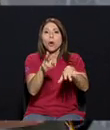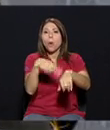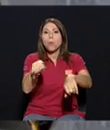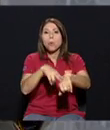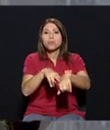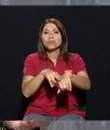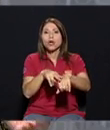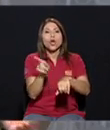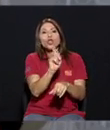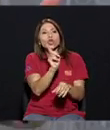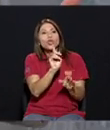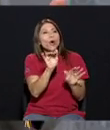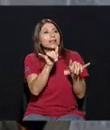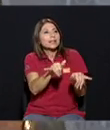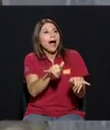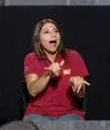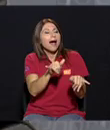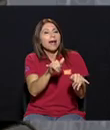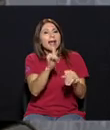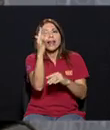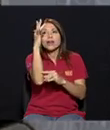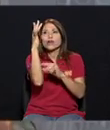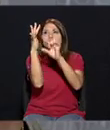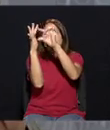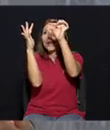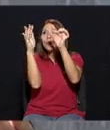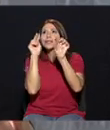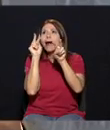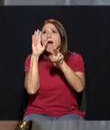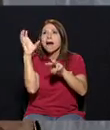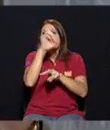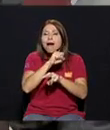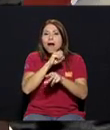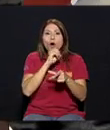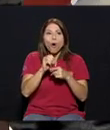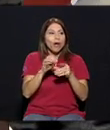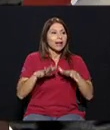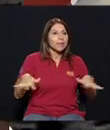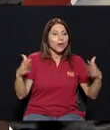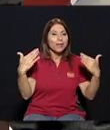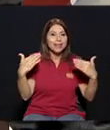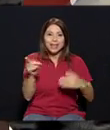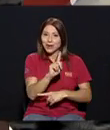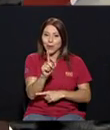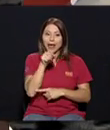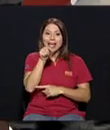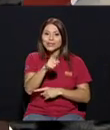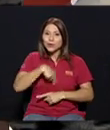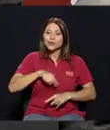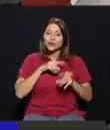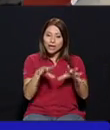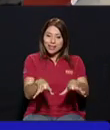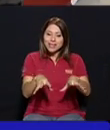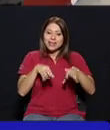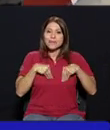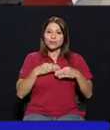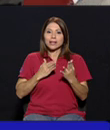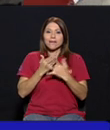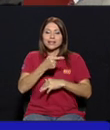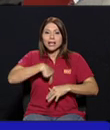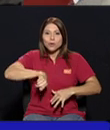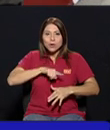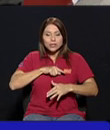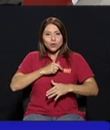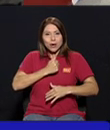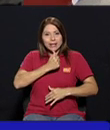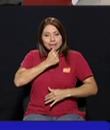las hojas de los árboles, no está en el medio ambiente, lo adquirimos fruto de nuestro esfuerzo. Entonces es importante, desde esa